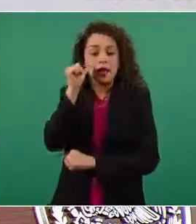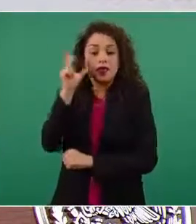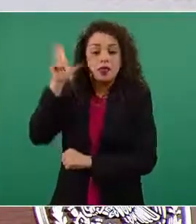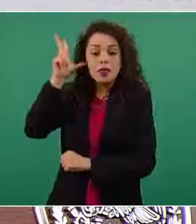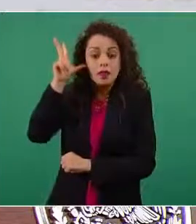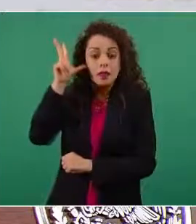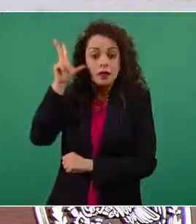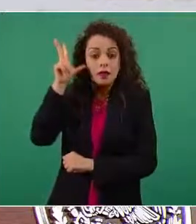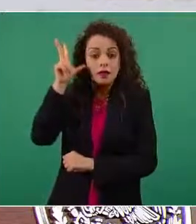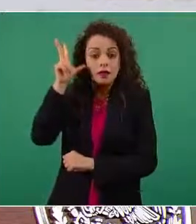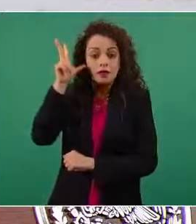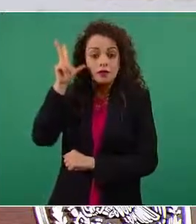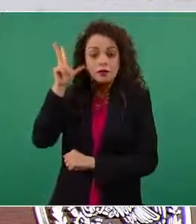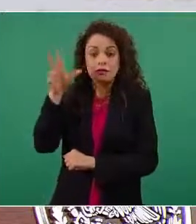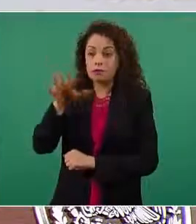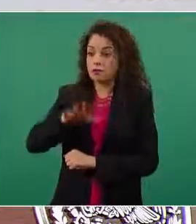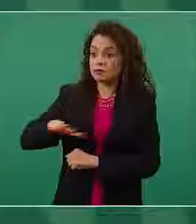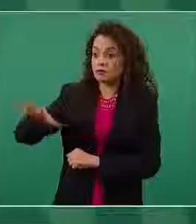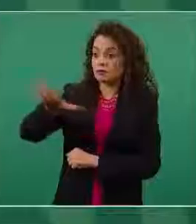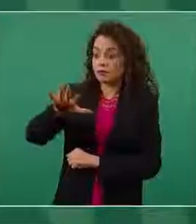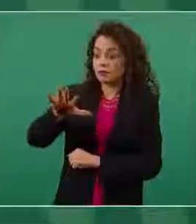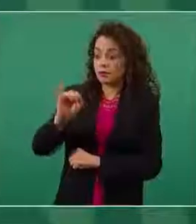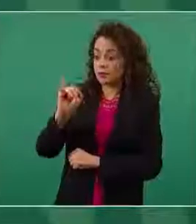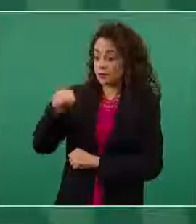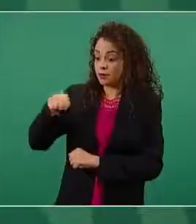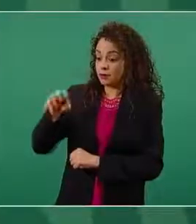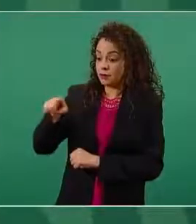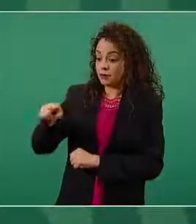estos consejeros del INE,